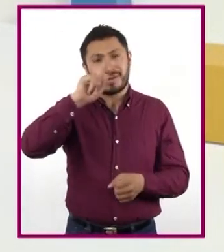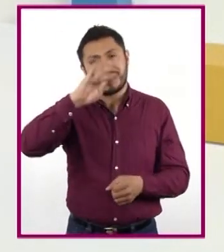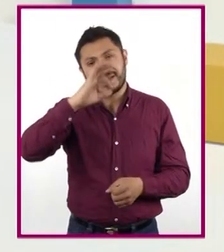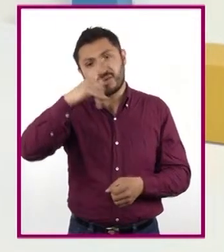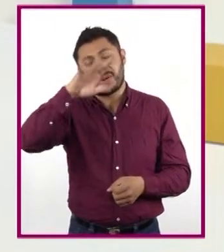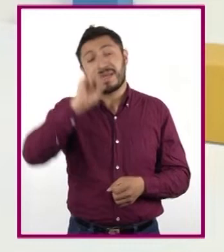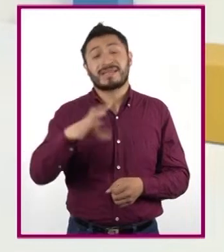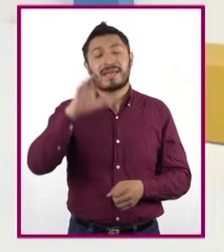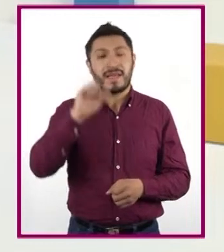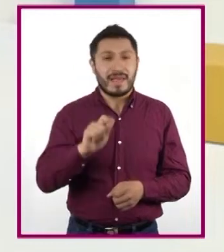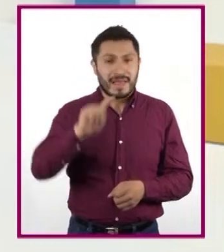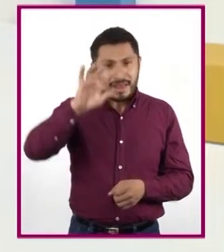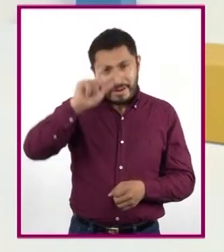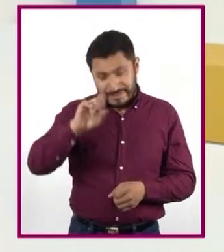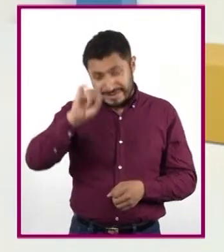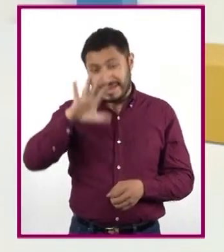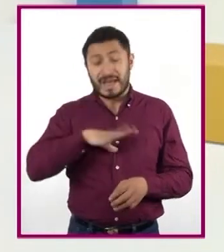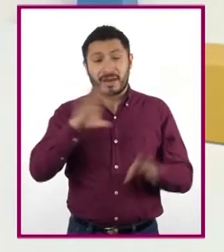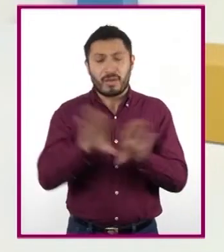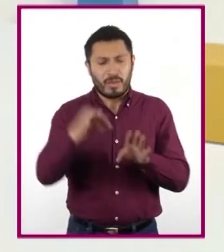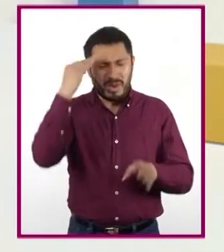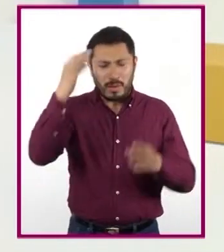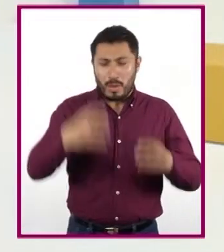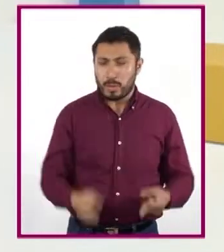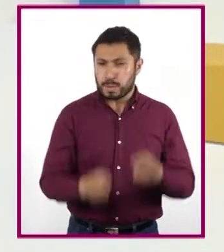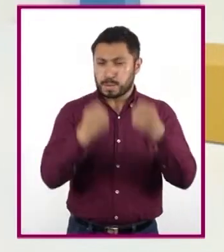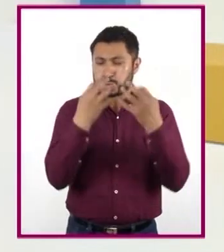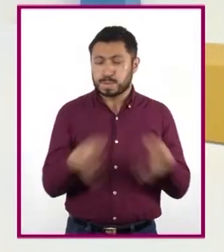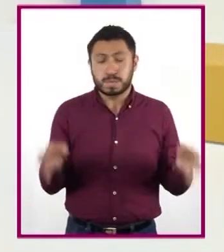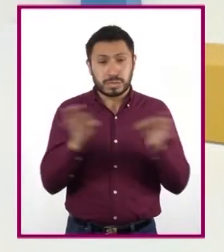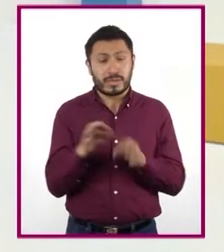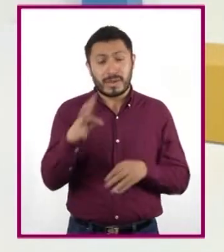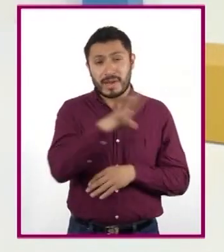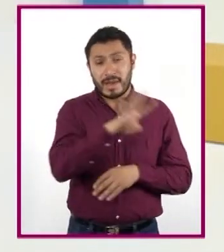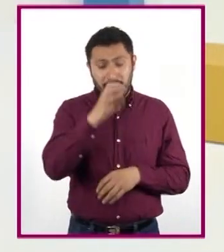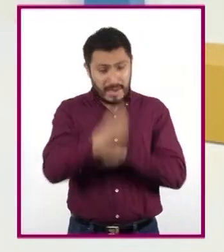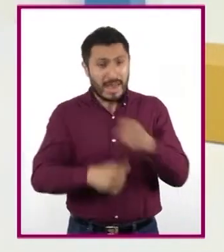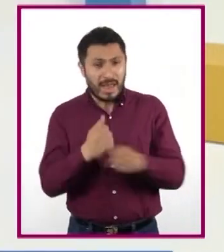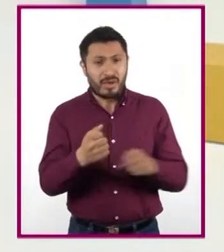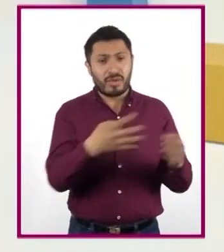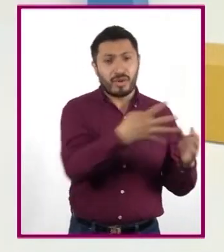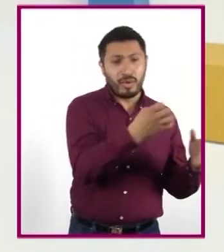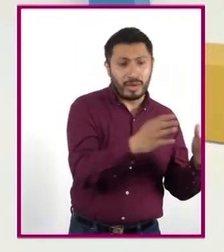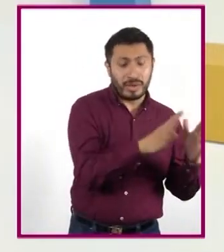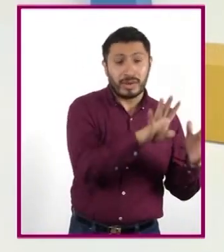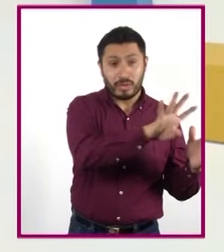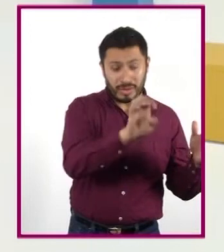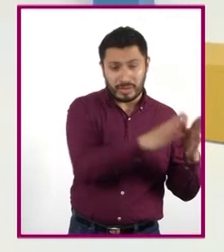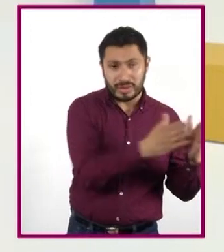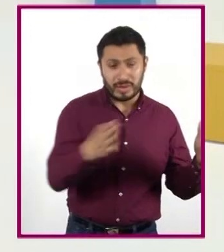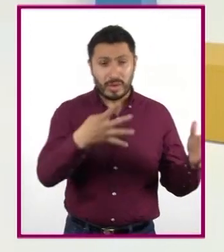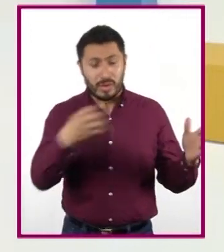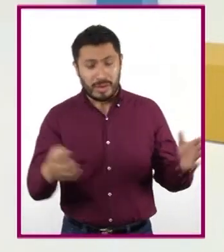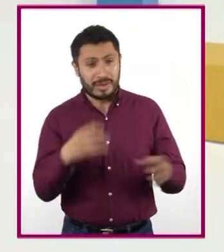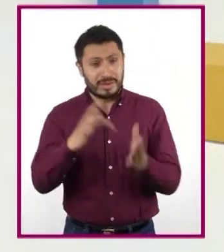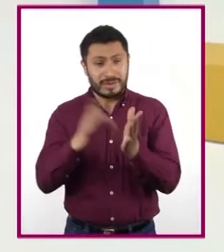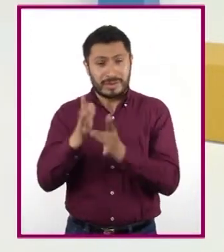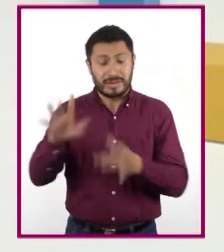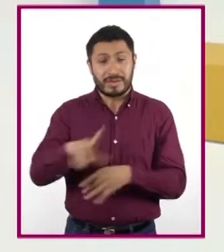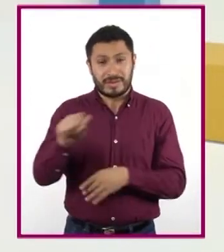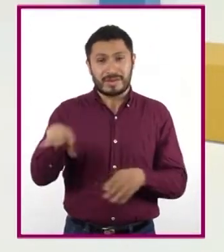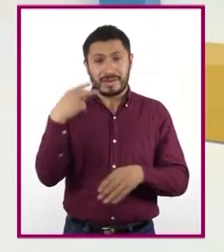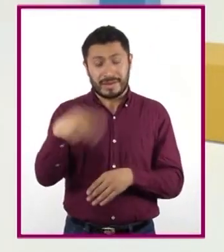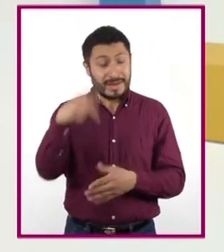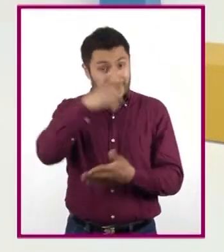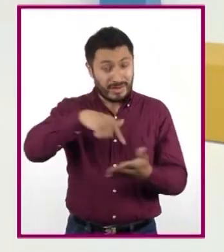Altavista tuvo su periodo de apogeo entre los años 400 al 900 de nuestra era. Altavista fue denominado como